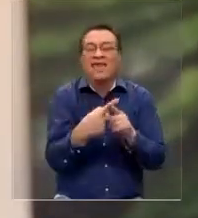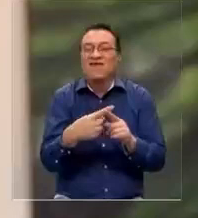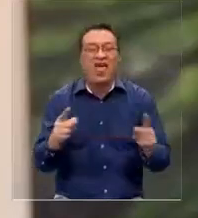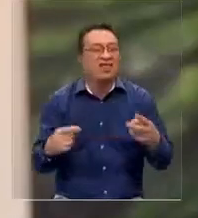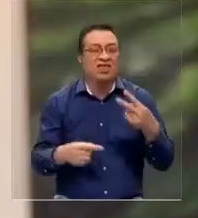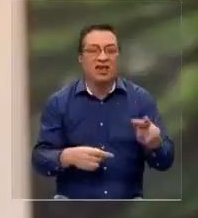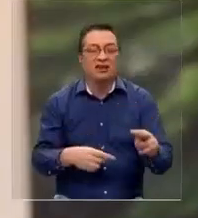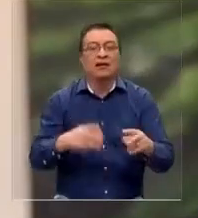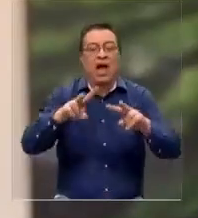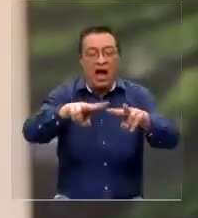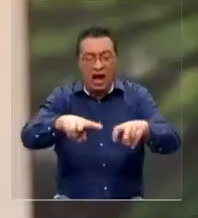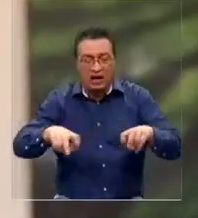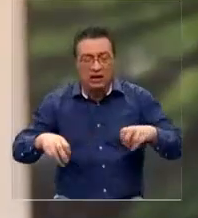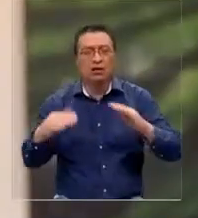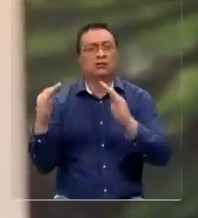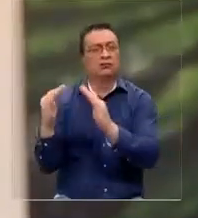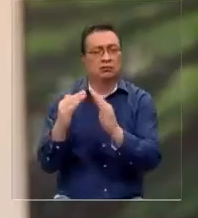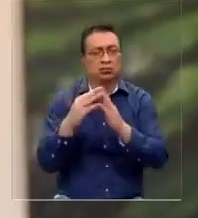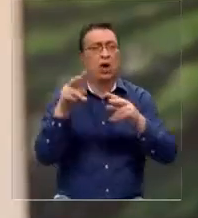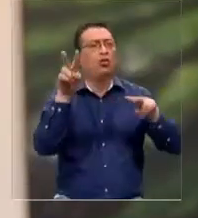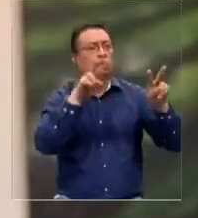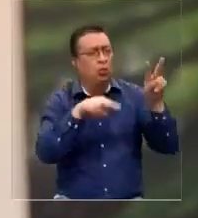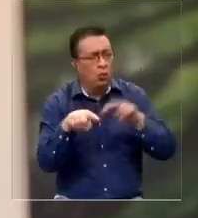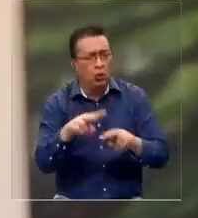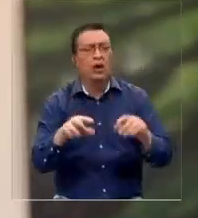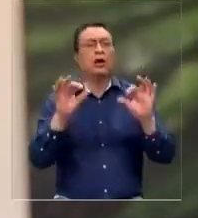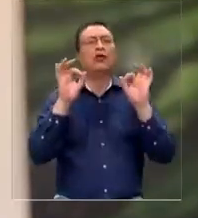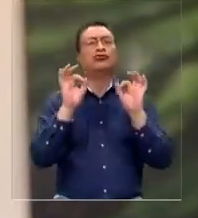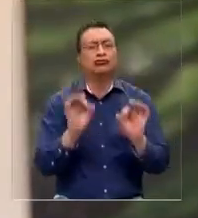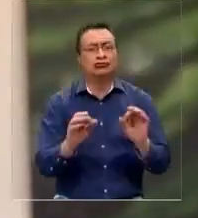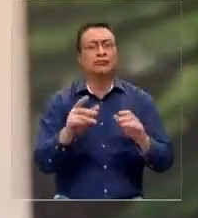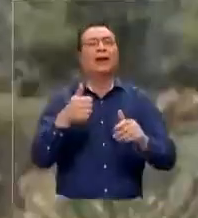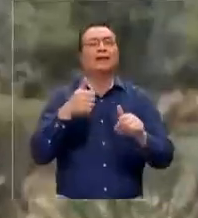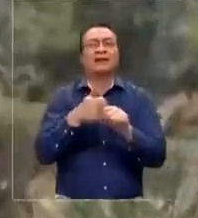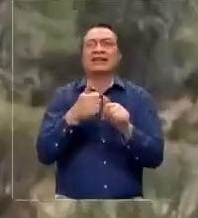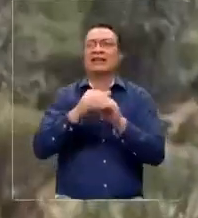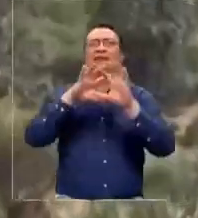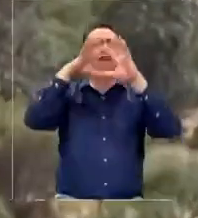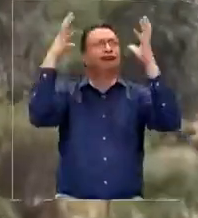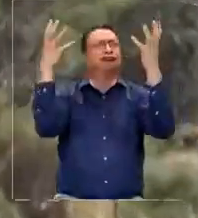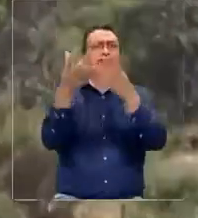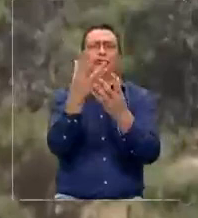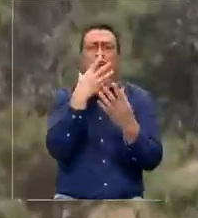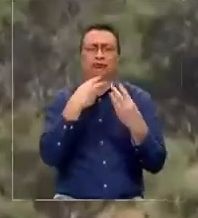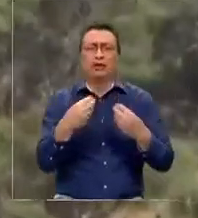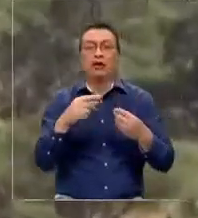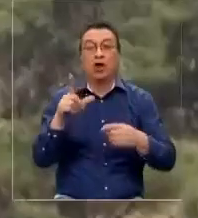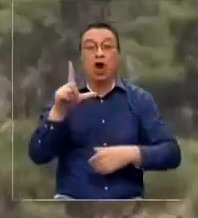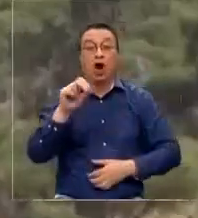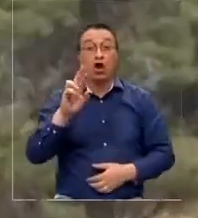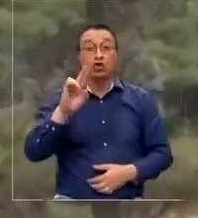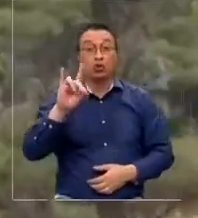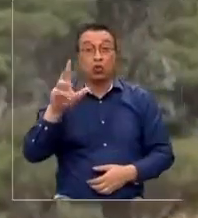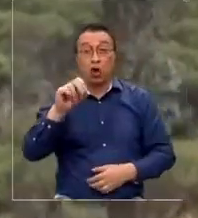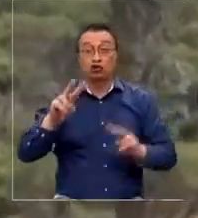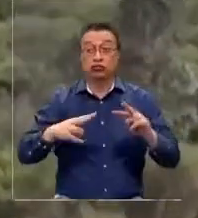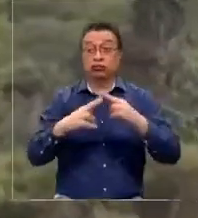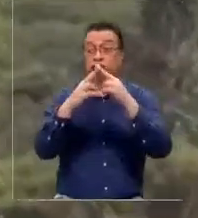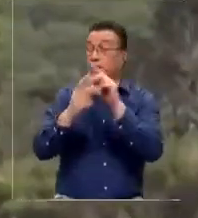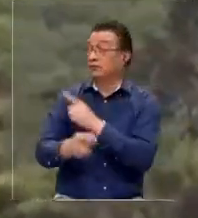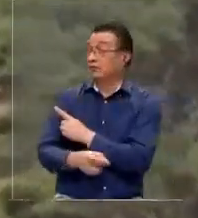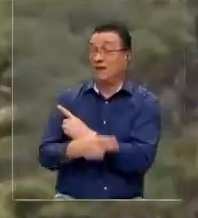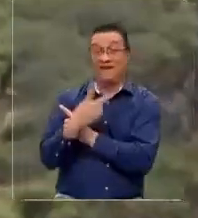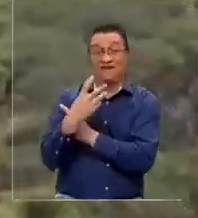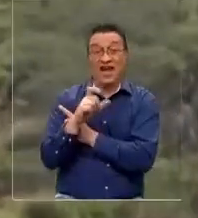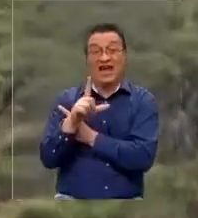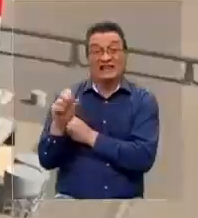distinta. Agrícola, residencial, turística, forma parte de la reserva de la biosfera. La termoeléctrica Los Rulos será construida en el Valle